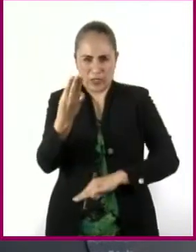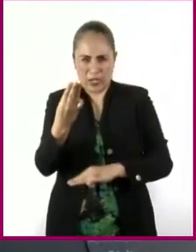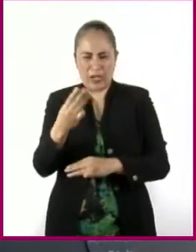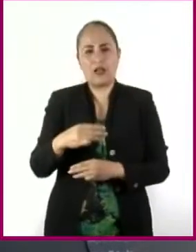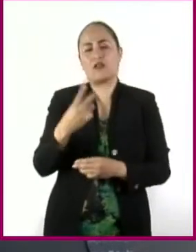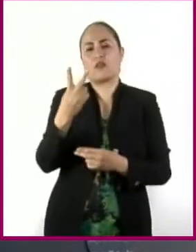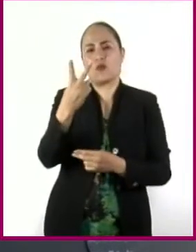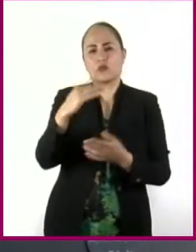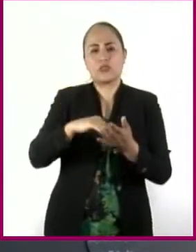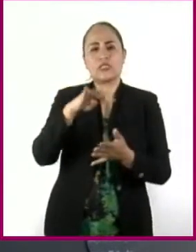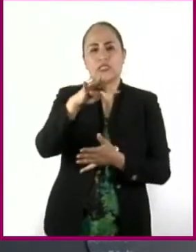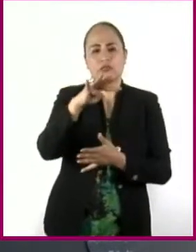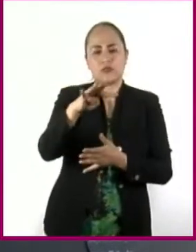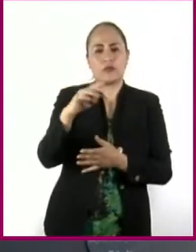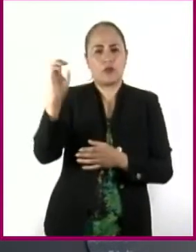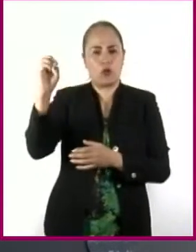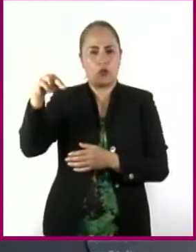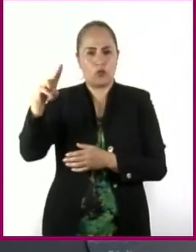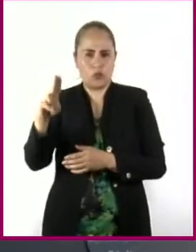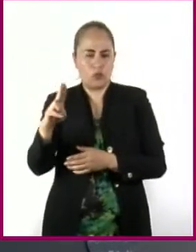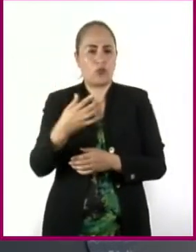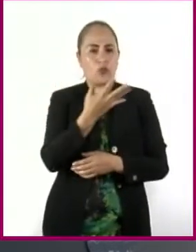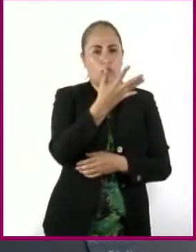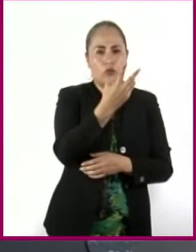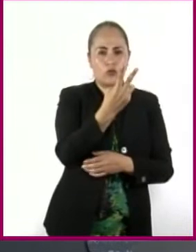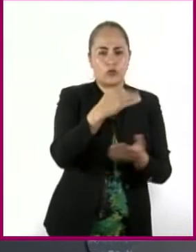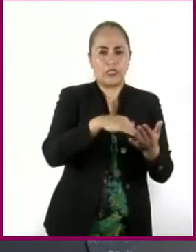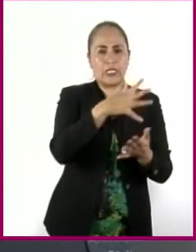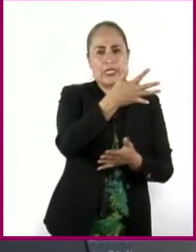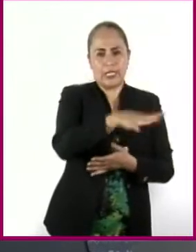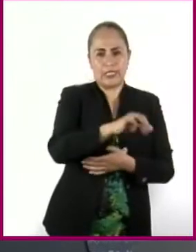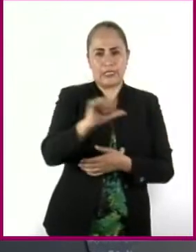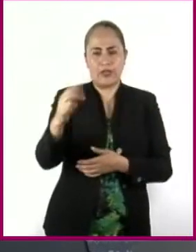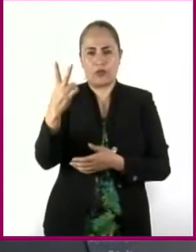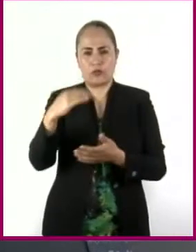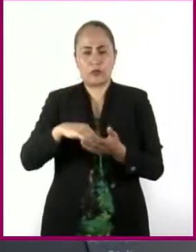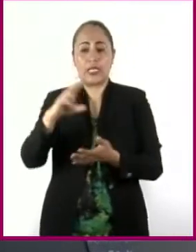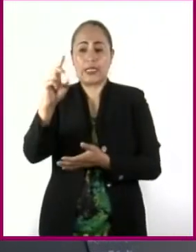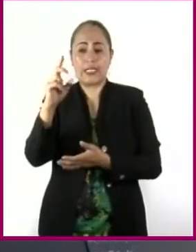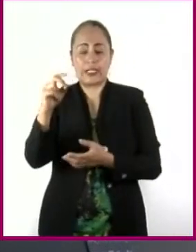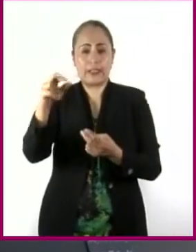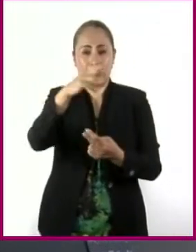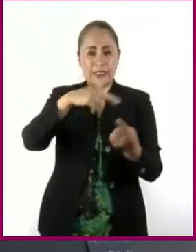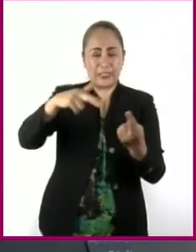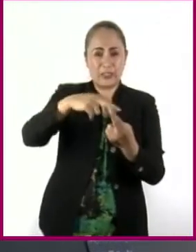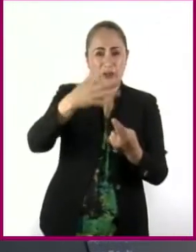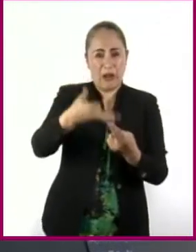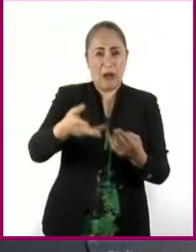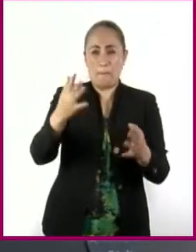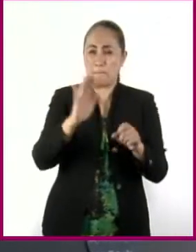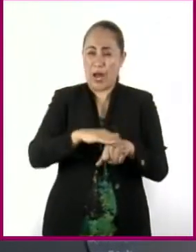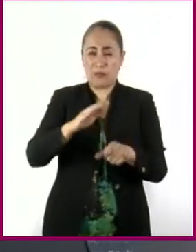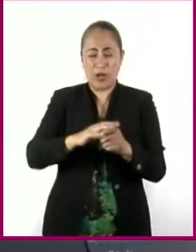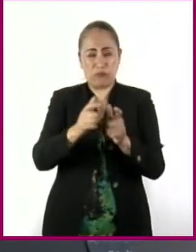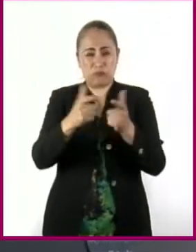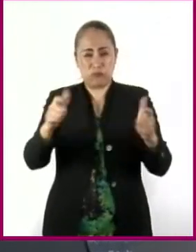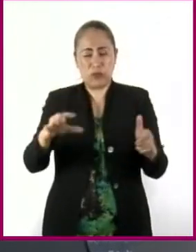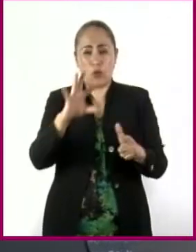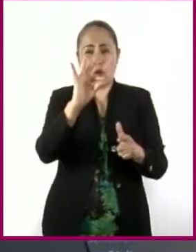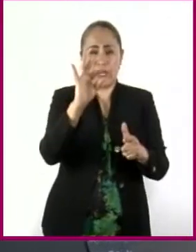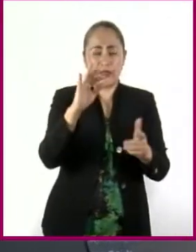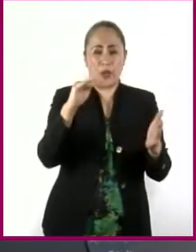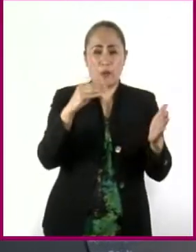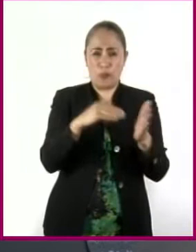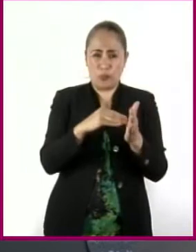ONU, entre 2010 y 2030, la cantidad de personas mayores en esta región se duplicará, de